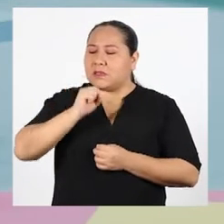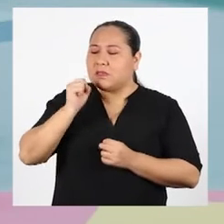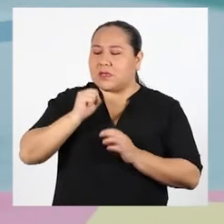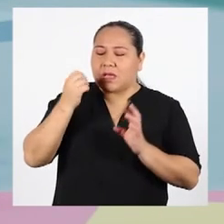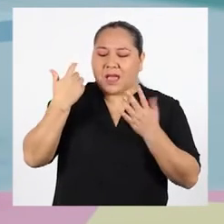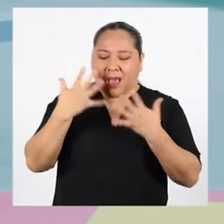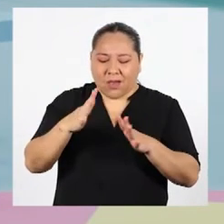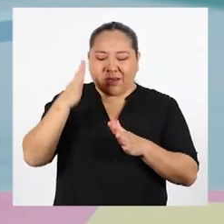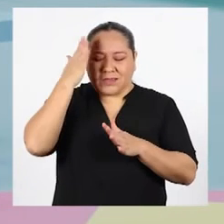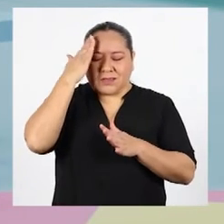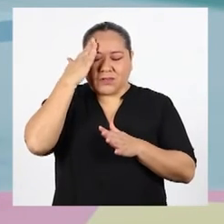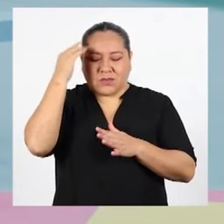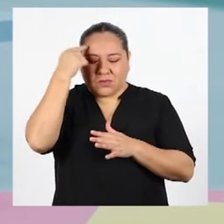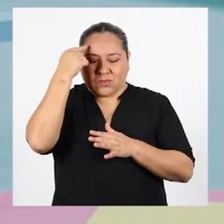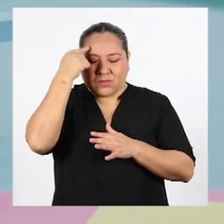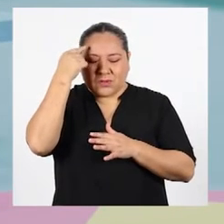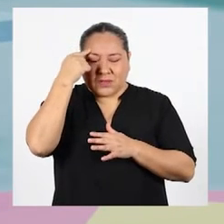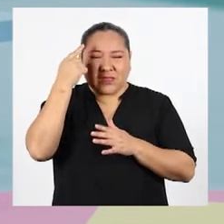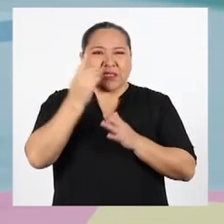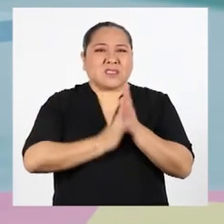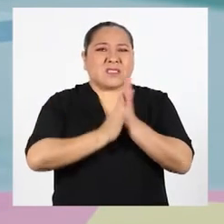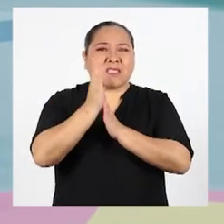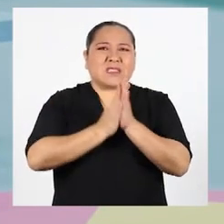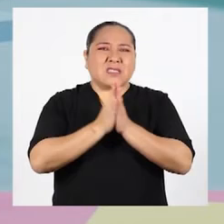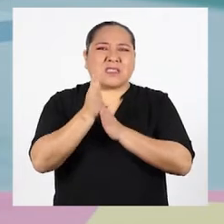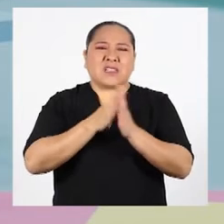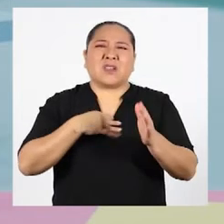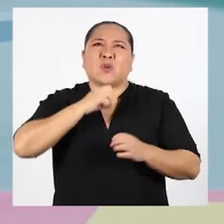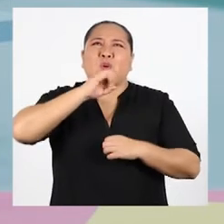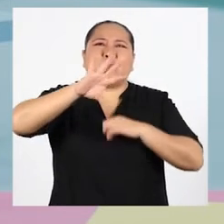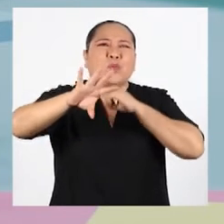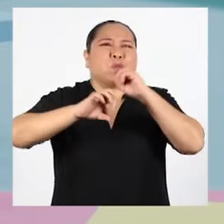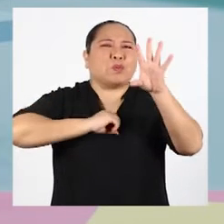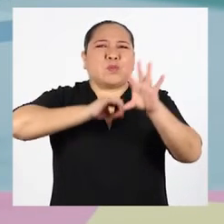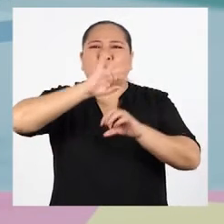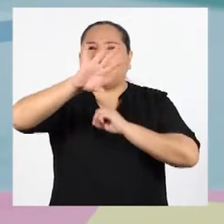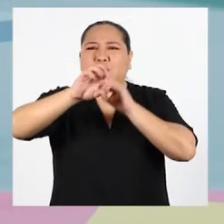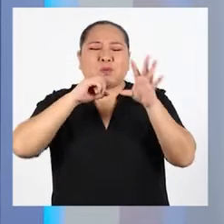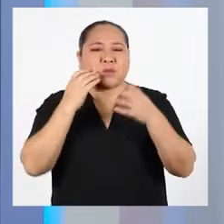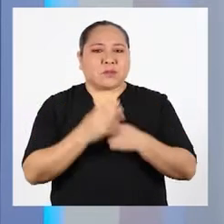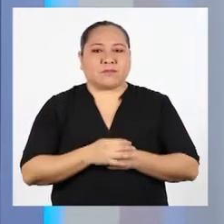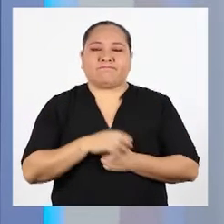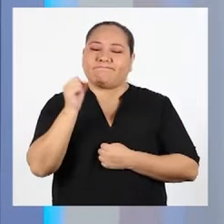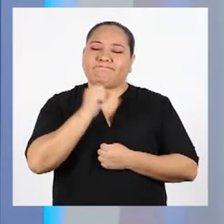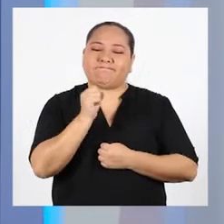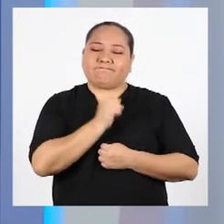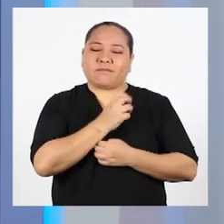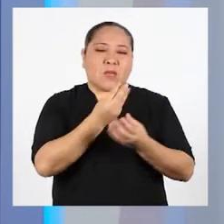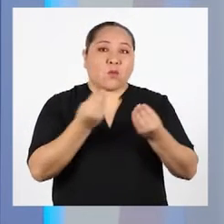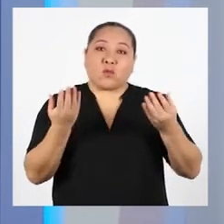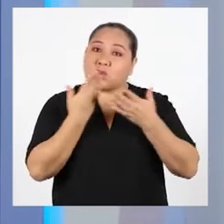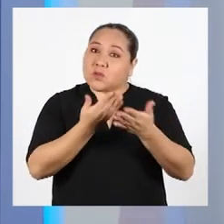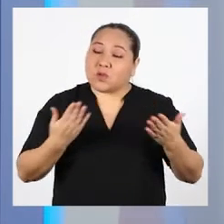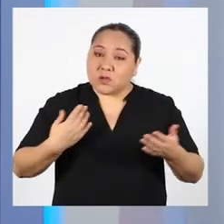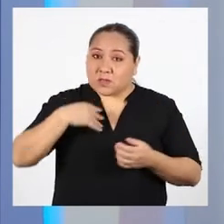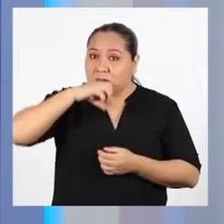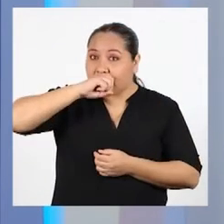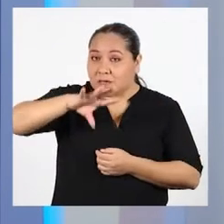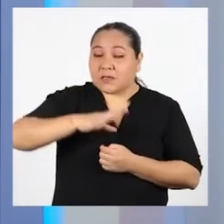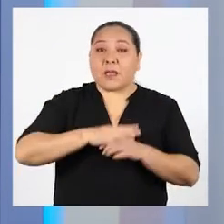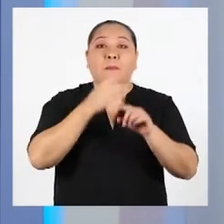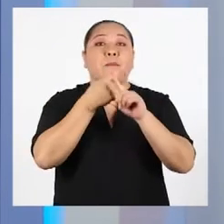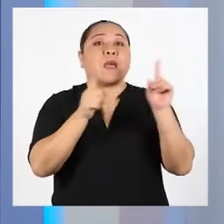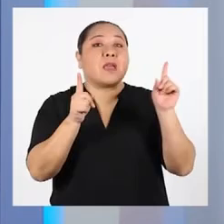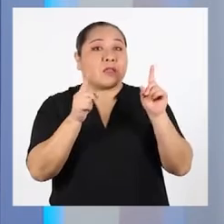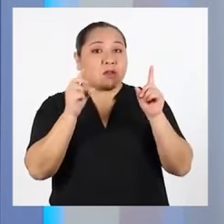Sí, ahora sabiendo todo esto, me han dado ganas de decir muchas cosas, señoras y señores. Sí, hay muchas cosas que